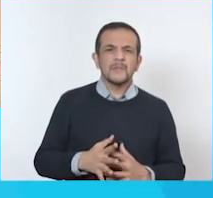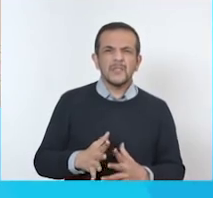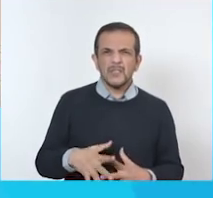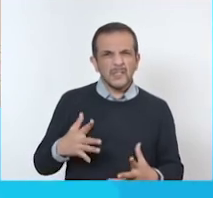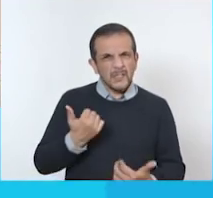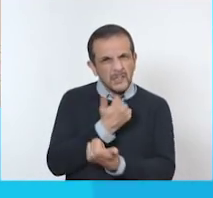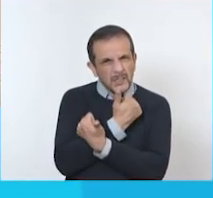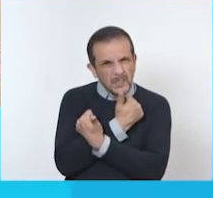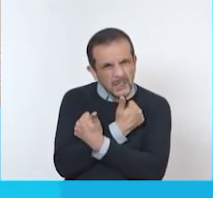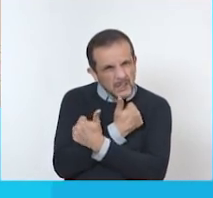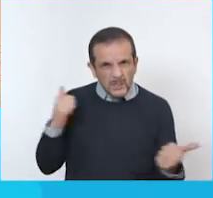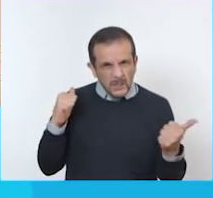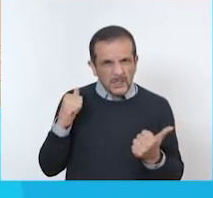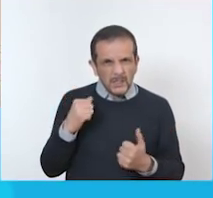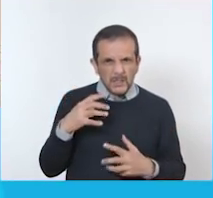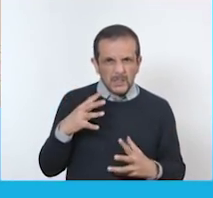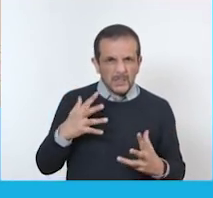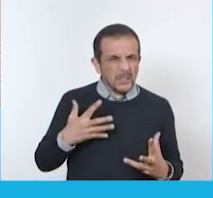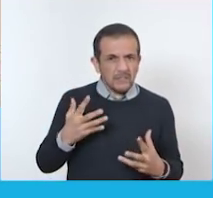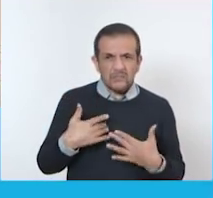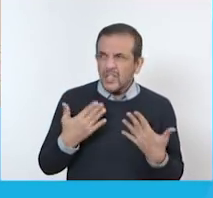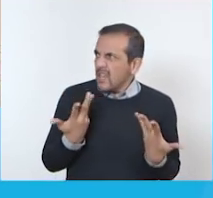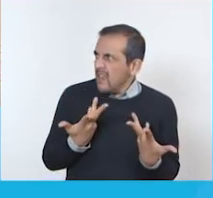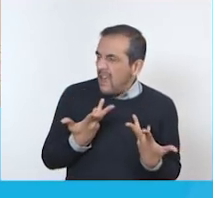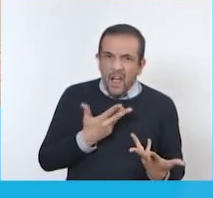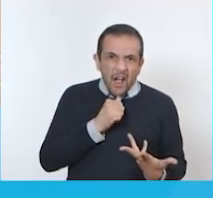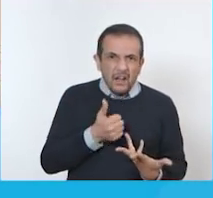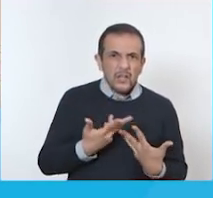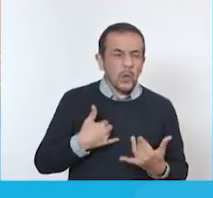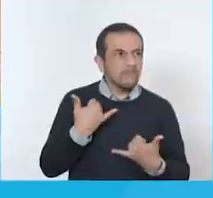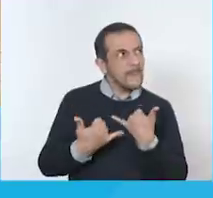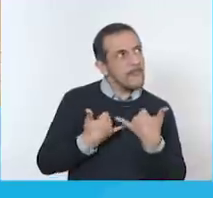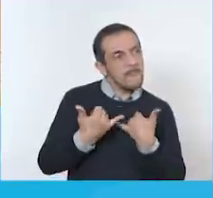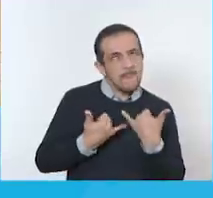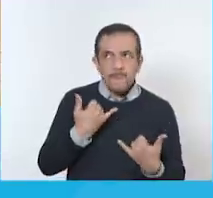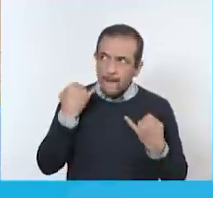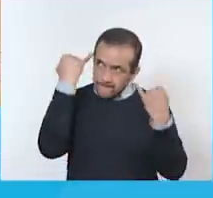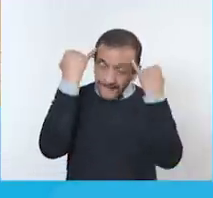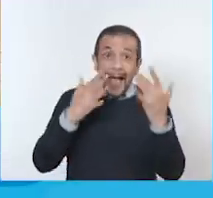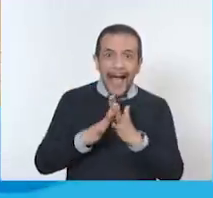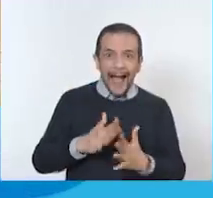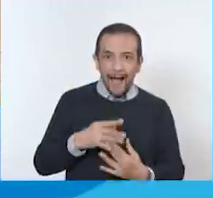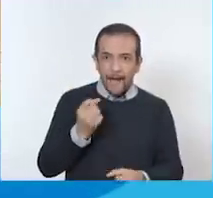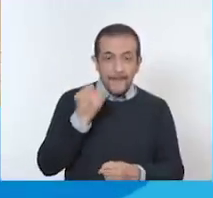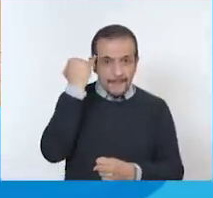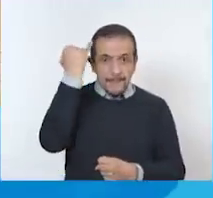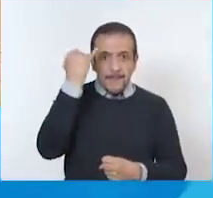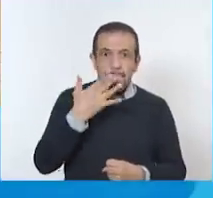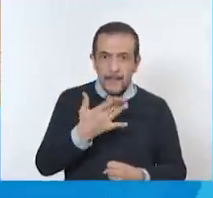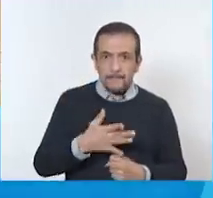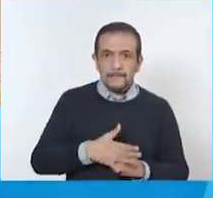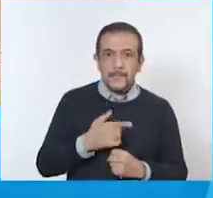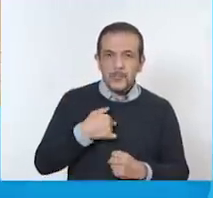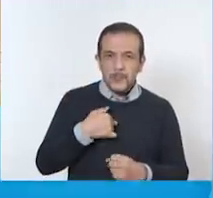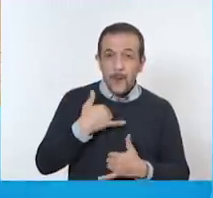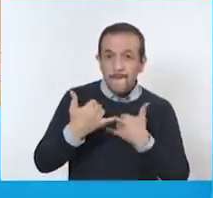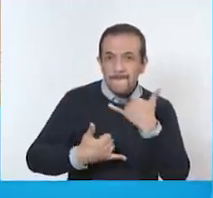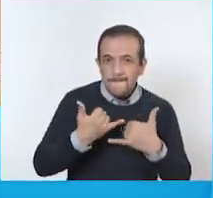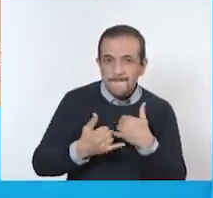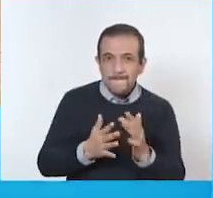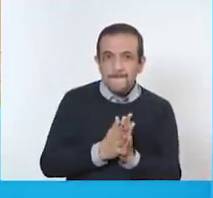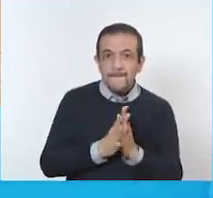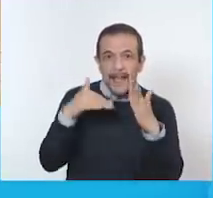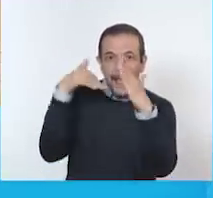¡Uy, qué aburrido estoy! No sé qué hacer, ¿a qué podré jugar? ¡Ay, ya sé! Voy a jugar a